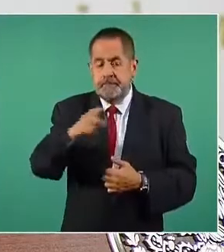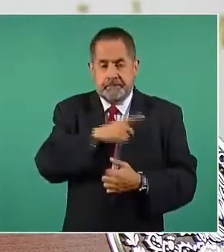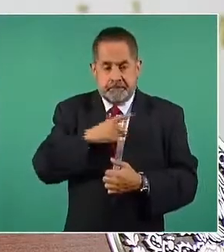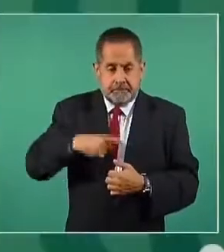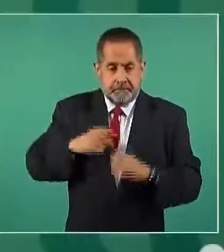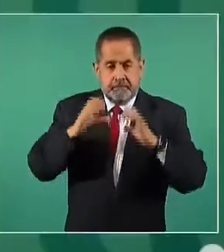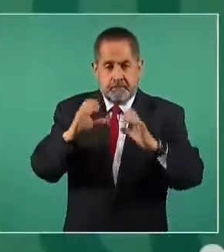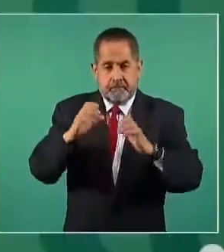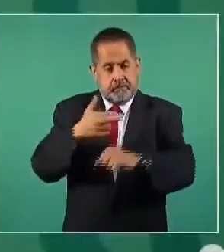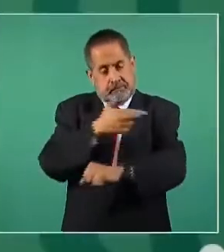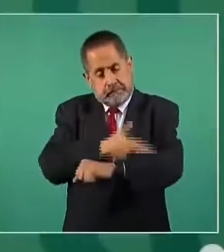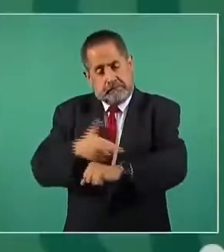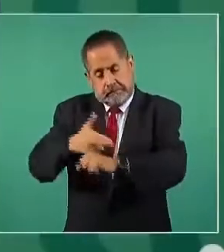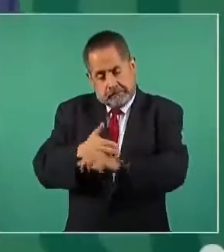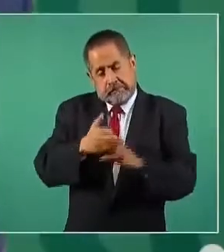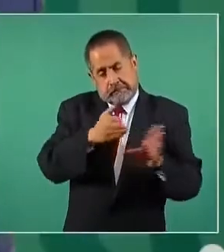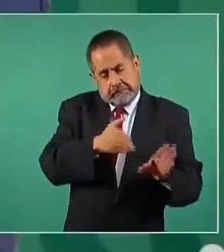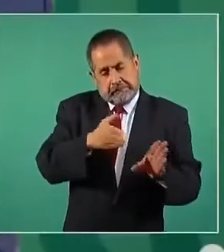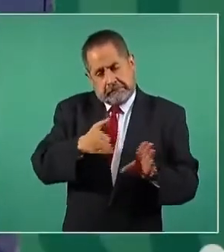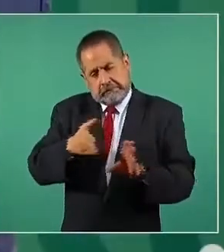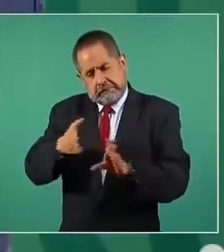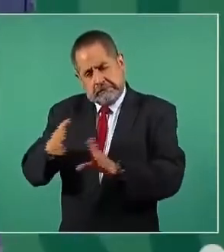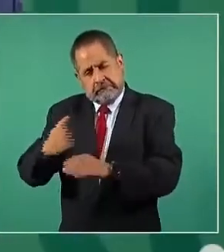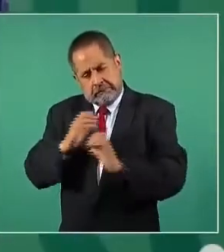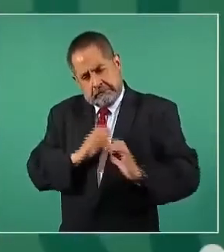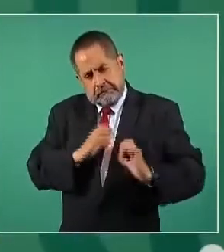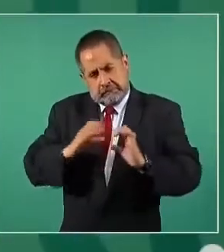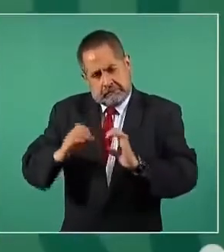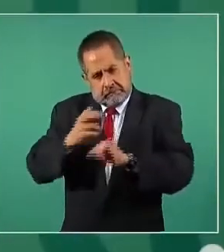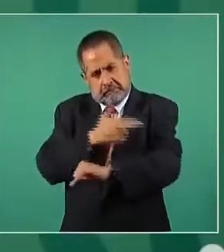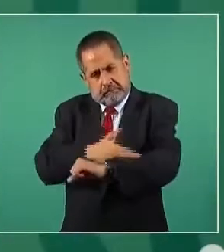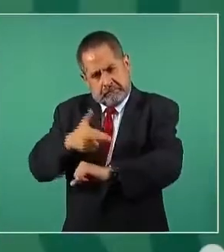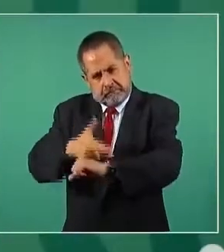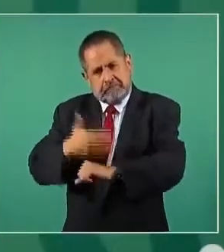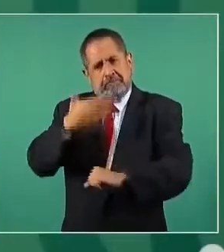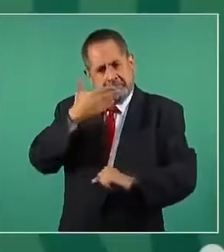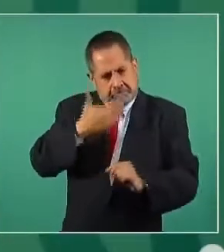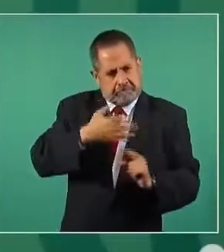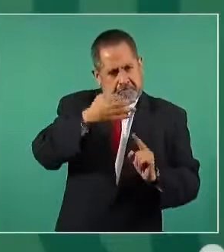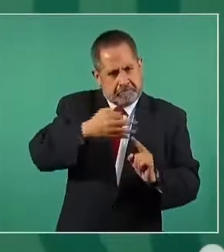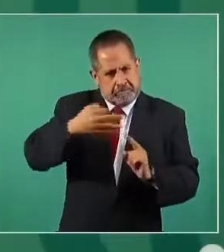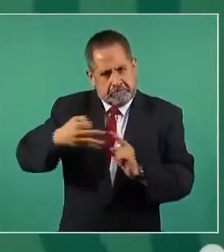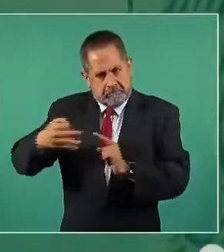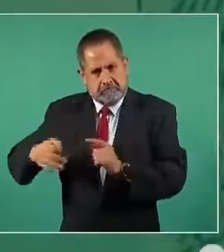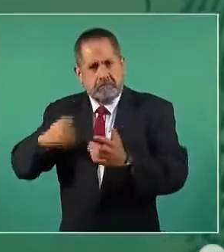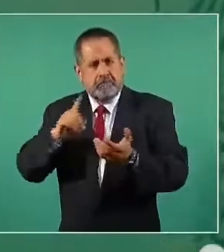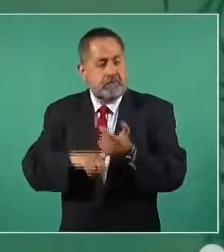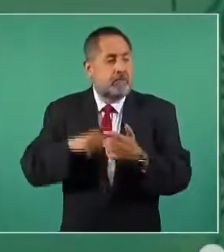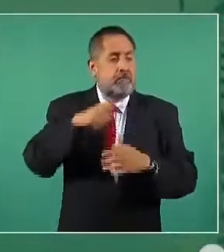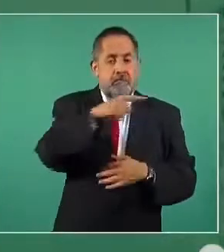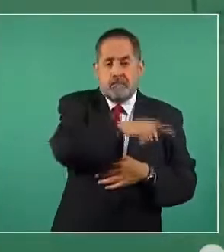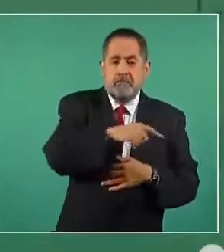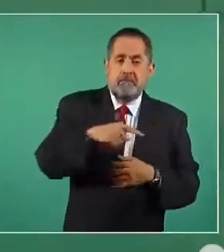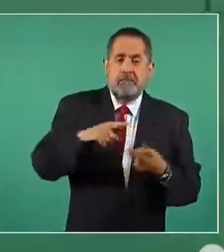cuidar todo el proceso, porque ahí están los Moreiras,